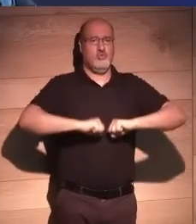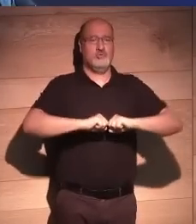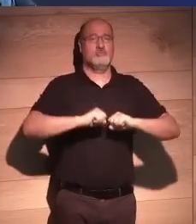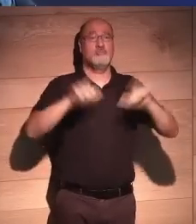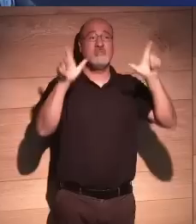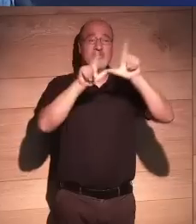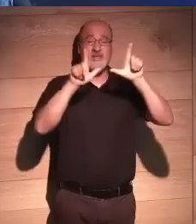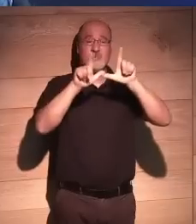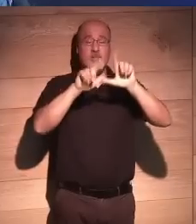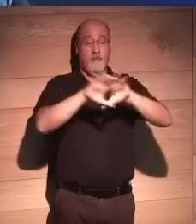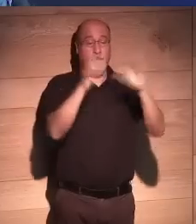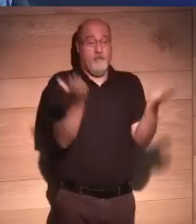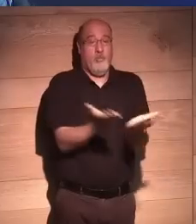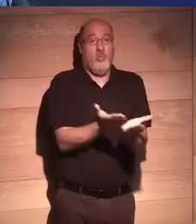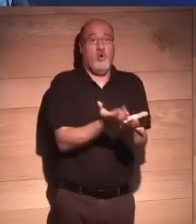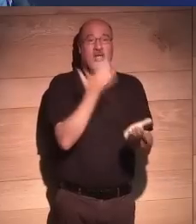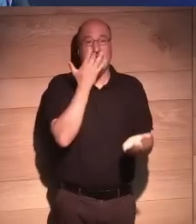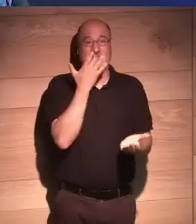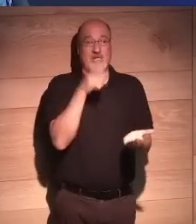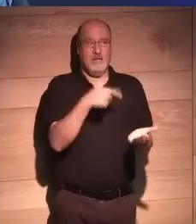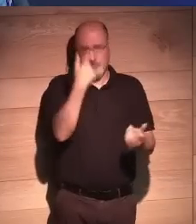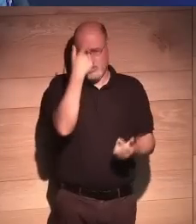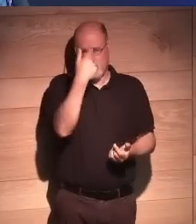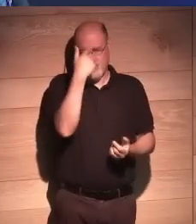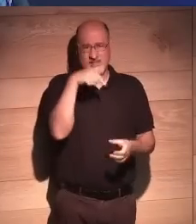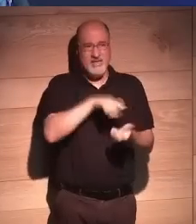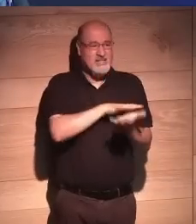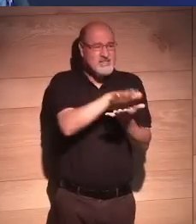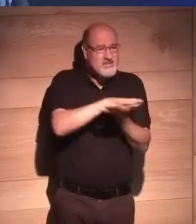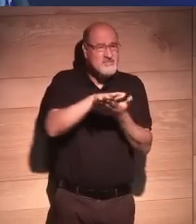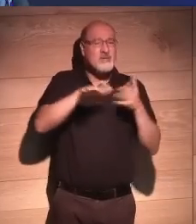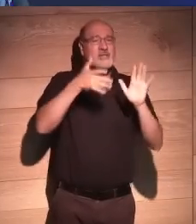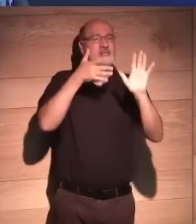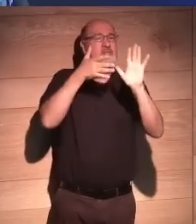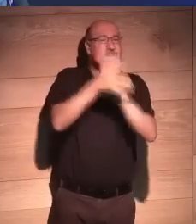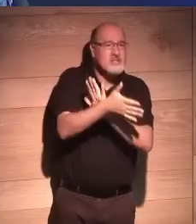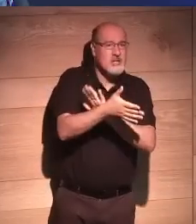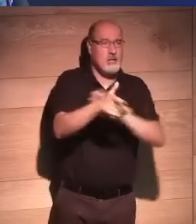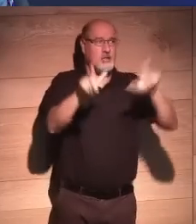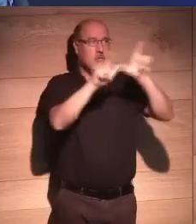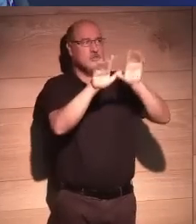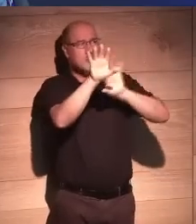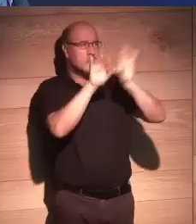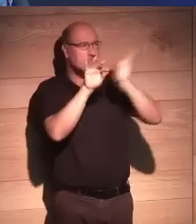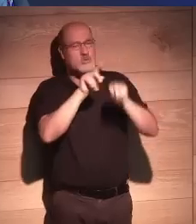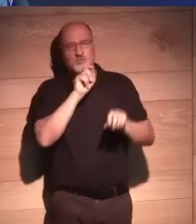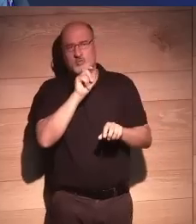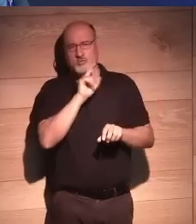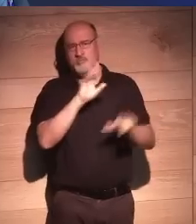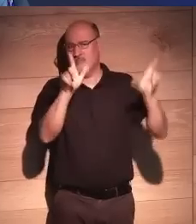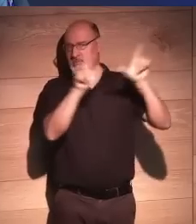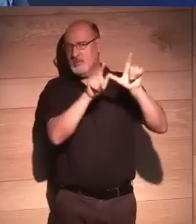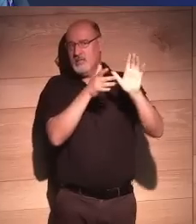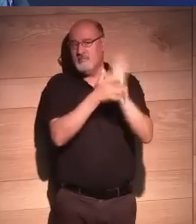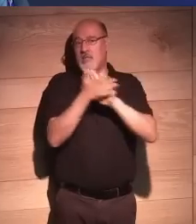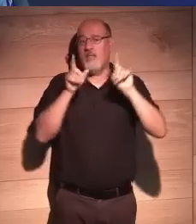era la bola de cristal tenía mucha obsesión por explicarnos cómo debíamos consumir la televisión. Era una televisión en